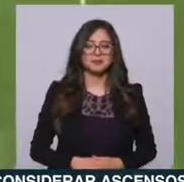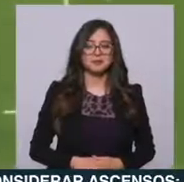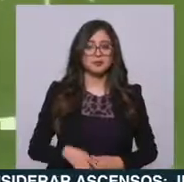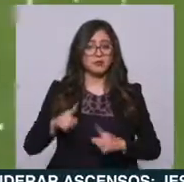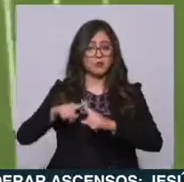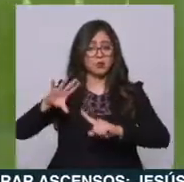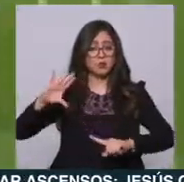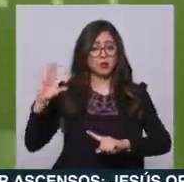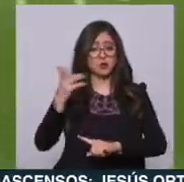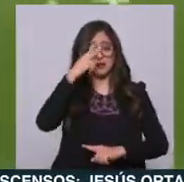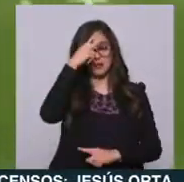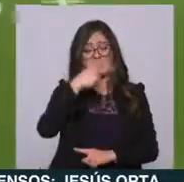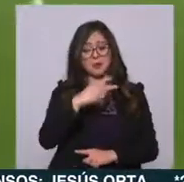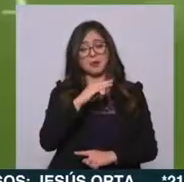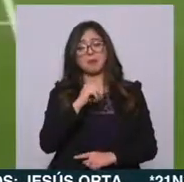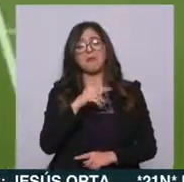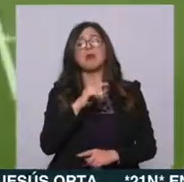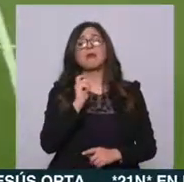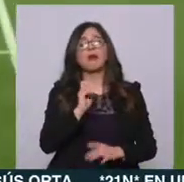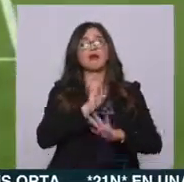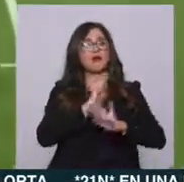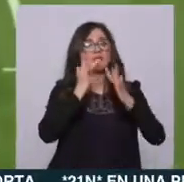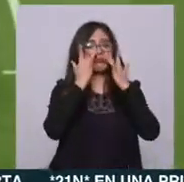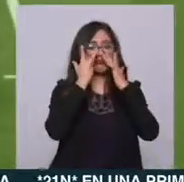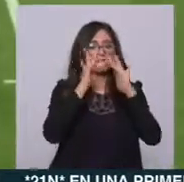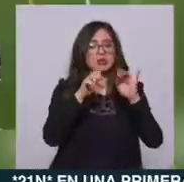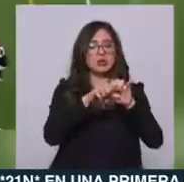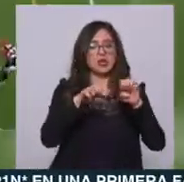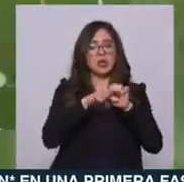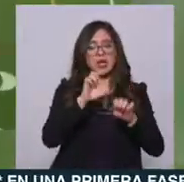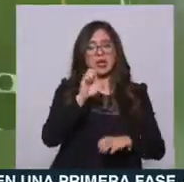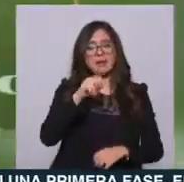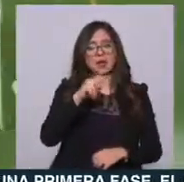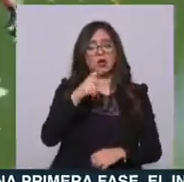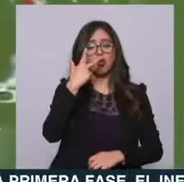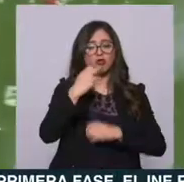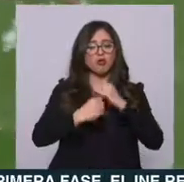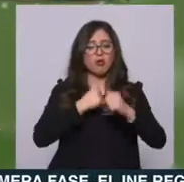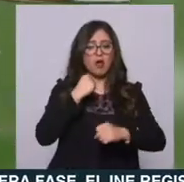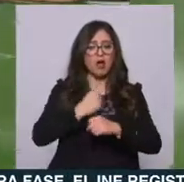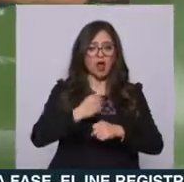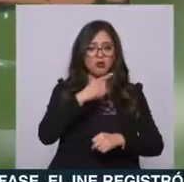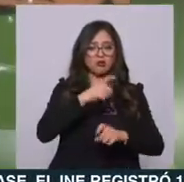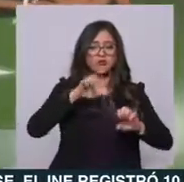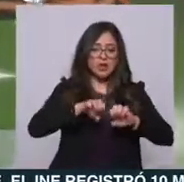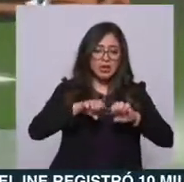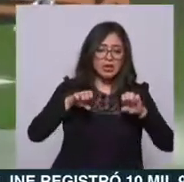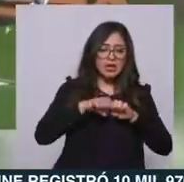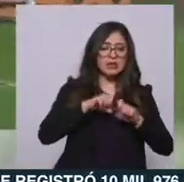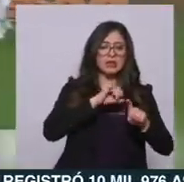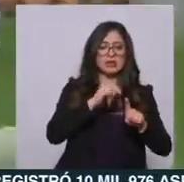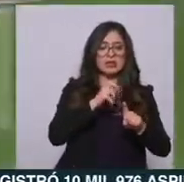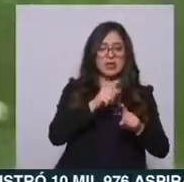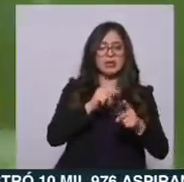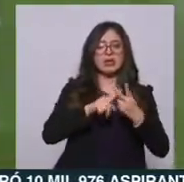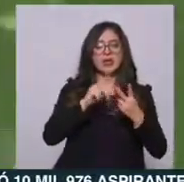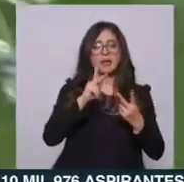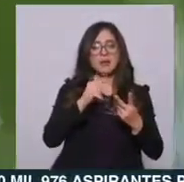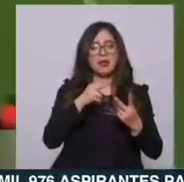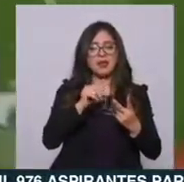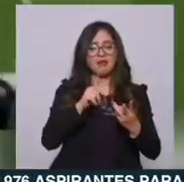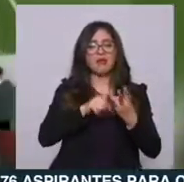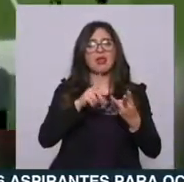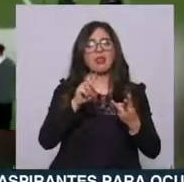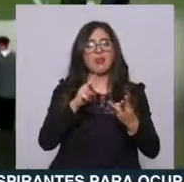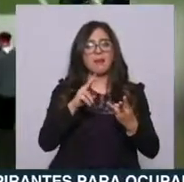El quarterback mexicano Mark Sánchez anunció su retiro de los emparrillados tras 8 años de actividad en los que estuvo en equipos como Jets, Filadelfia, Denver y